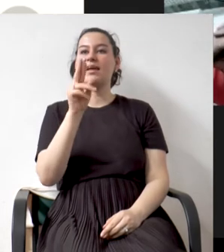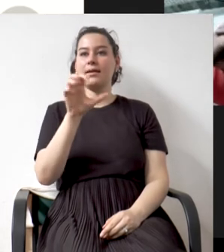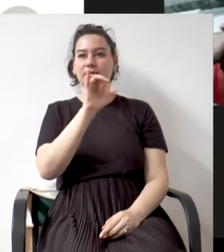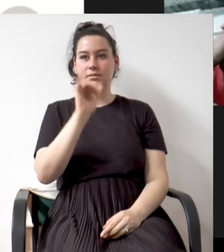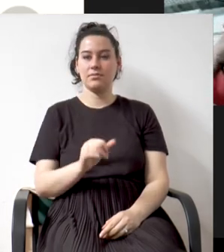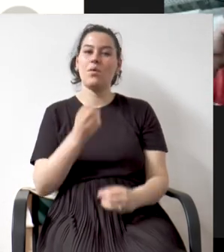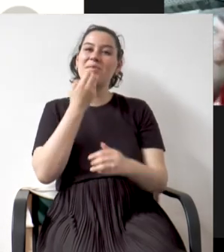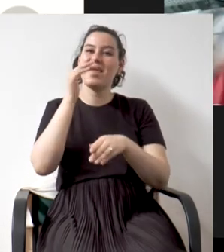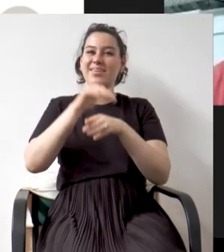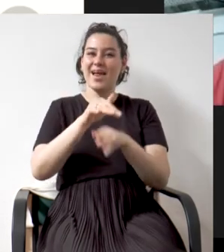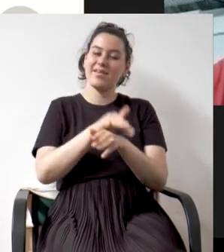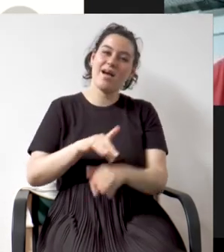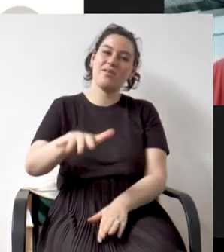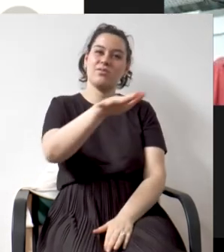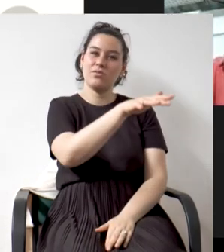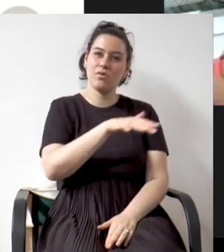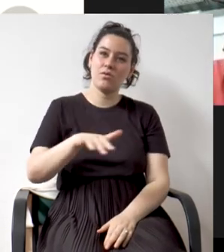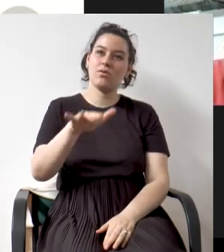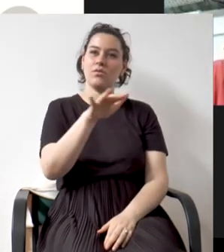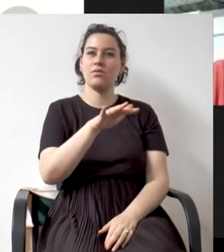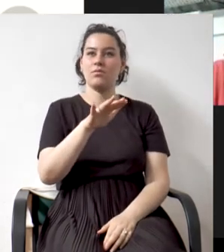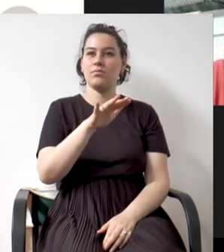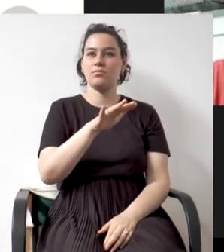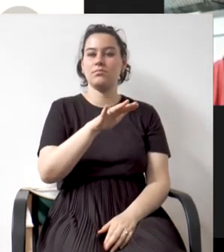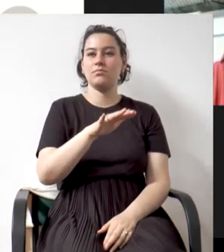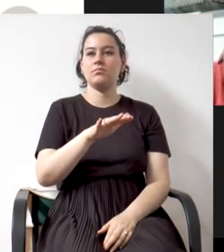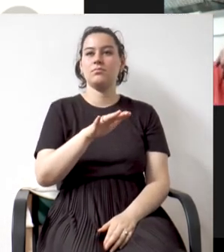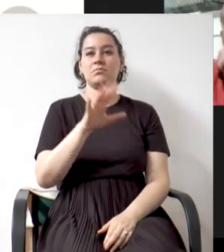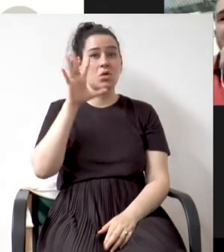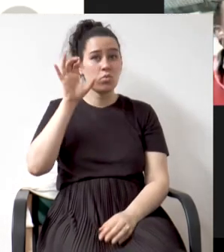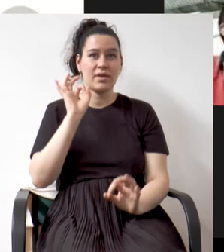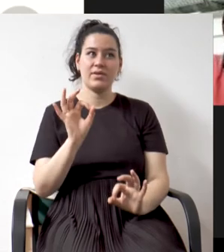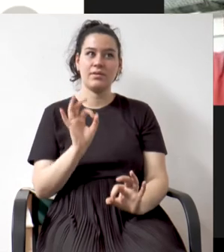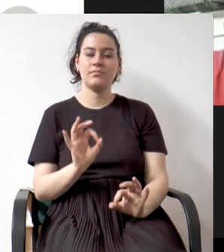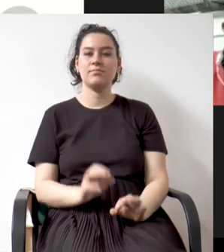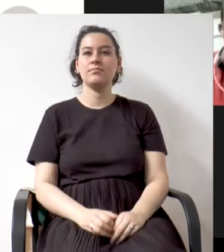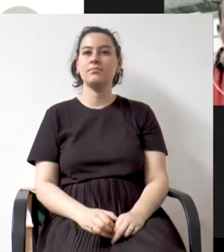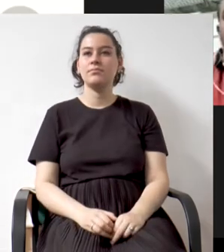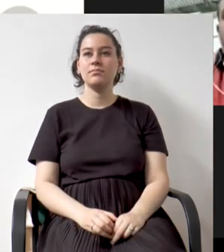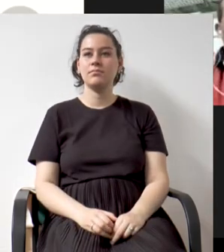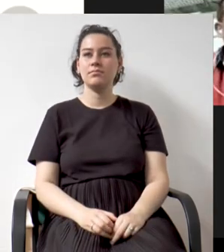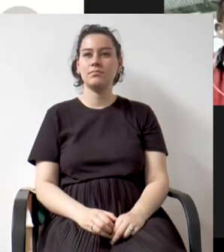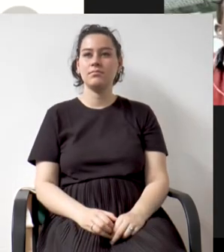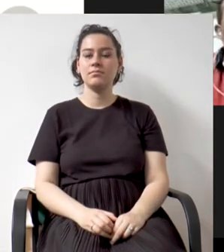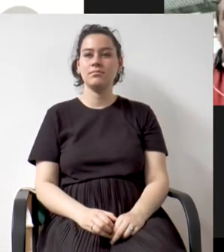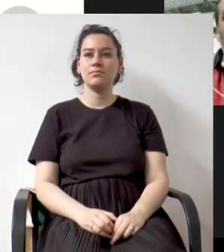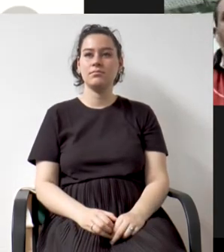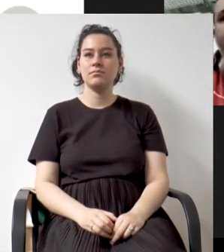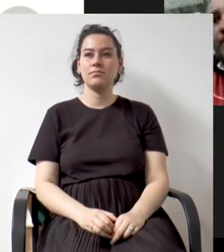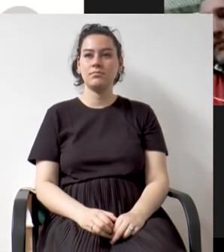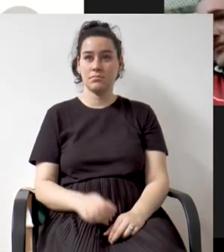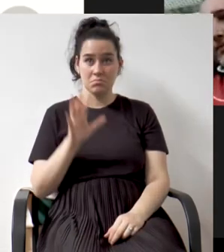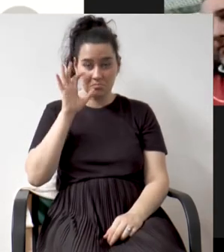Bien. Buenas tardes a todos los que no había saludado todavía. ¿Se escucha bien? Porque ahí creo que Ismael se fue, ¿no? ¿Se